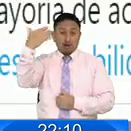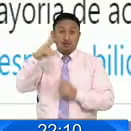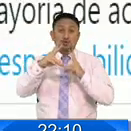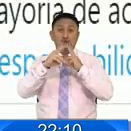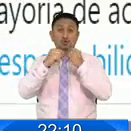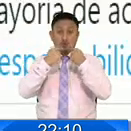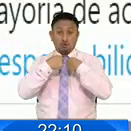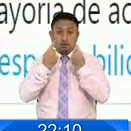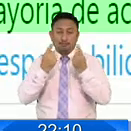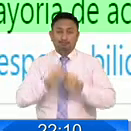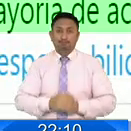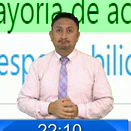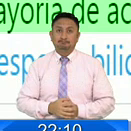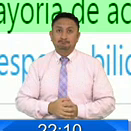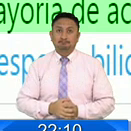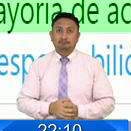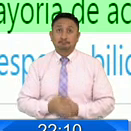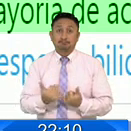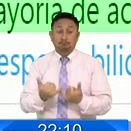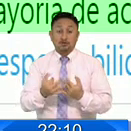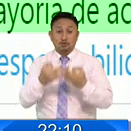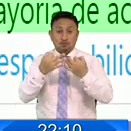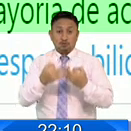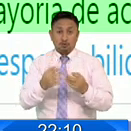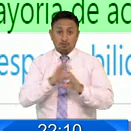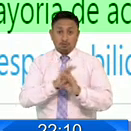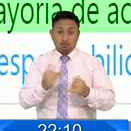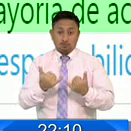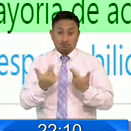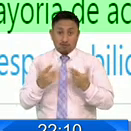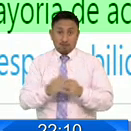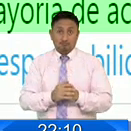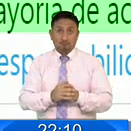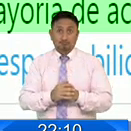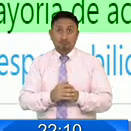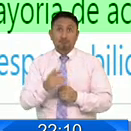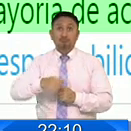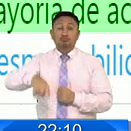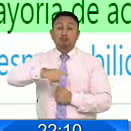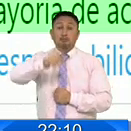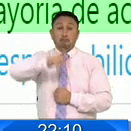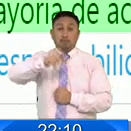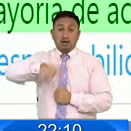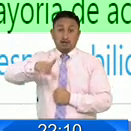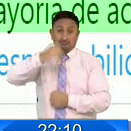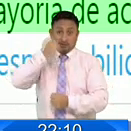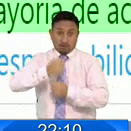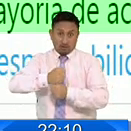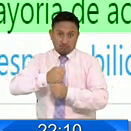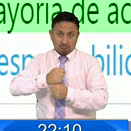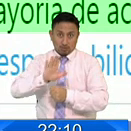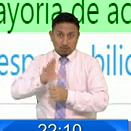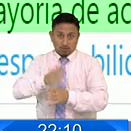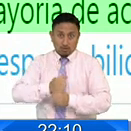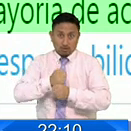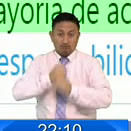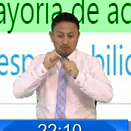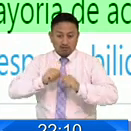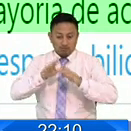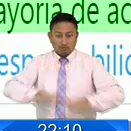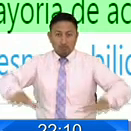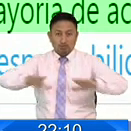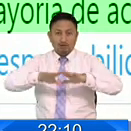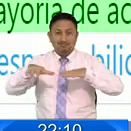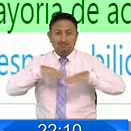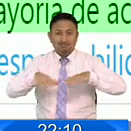Twitter publicó: con estrictas medidas sanitarias estamos listos para garantizar la seguridad de los trabajadores en una gran mayoría de